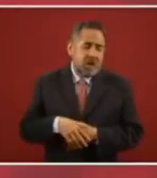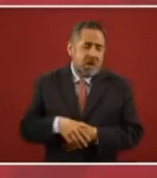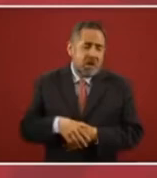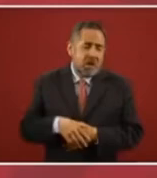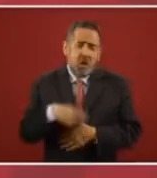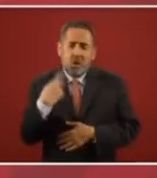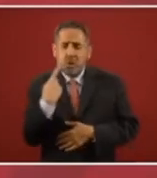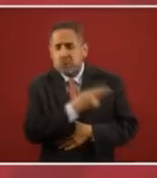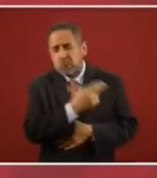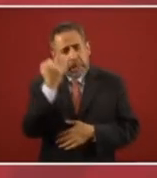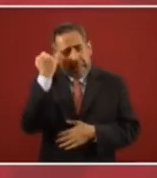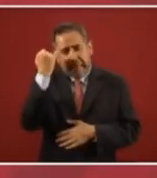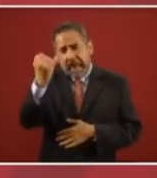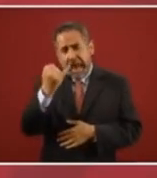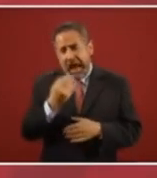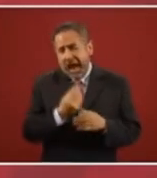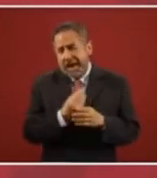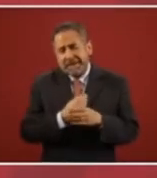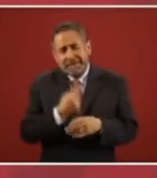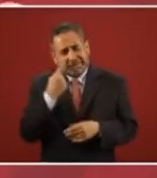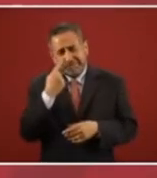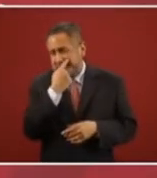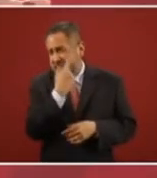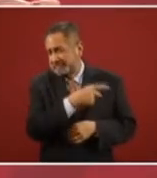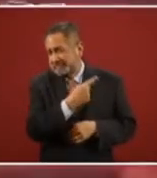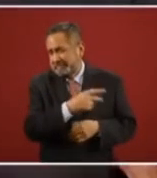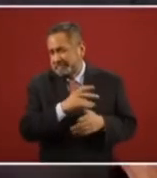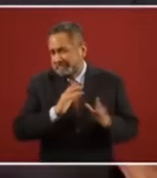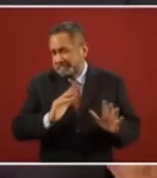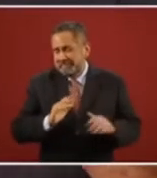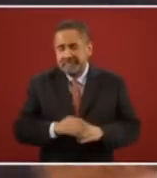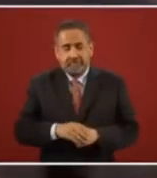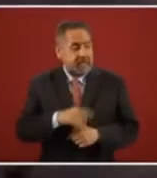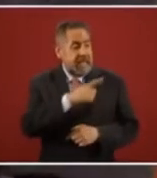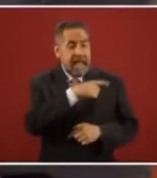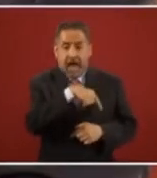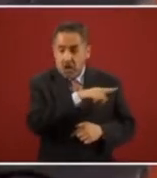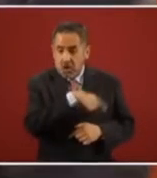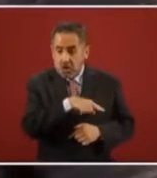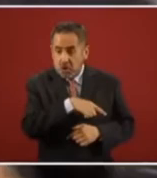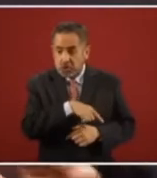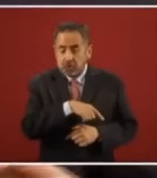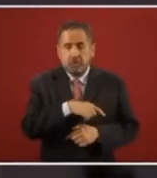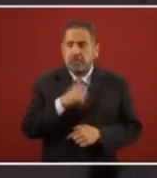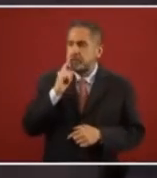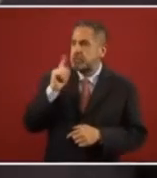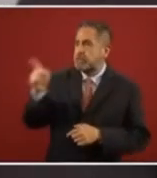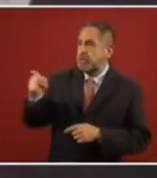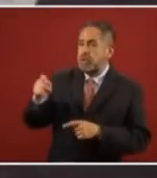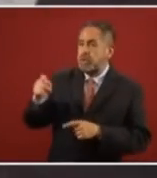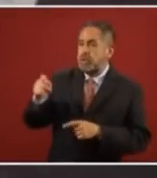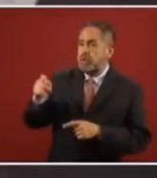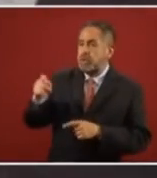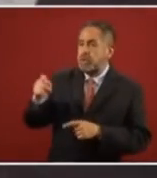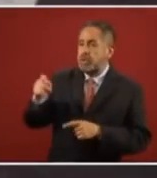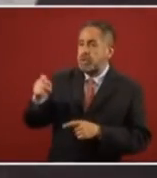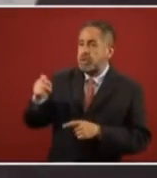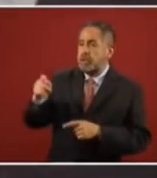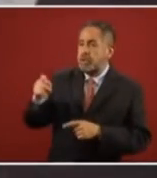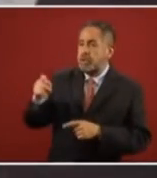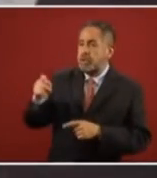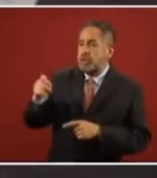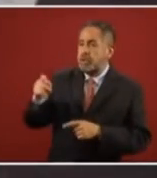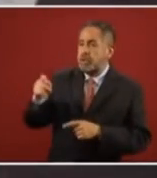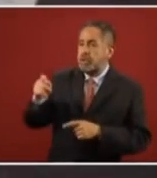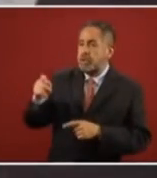bryant para ellos todo lo que se destina a los pobres perdemos